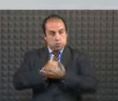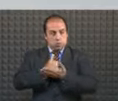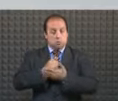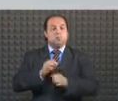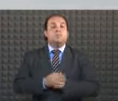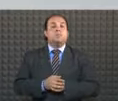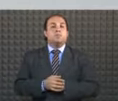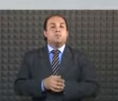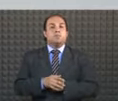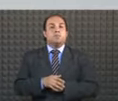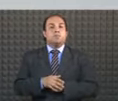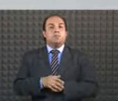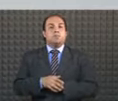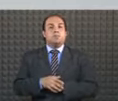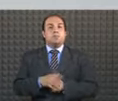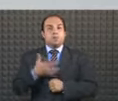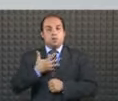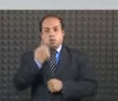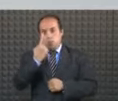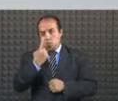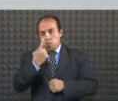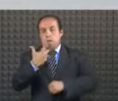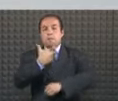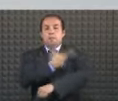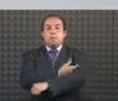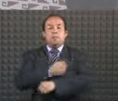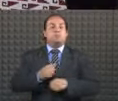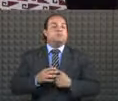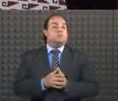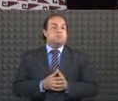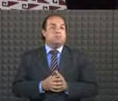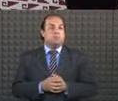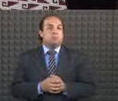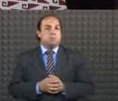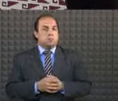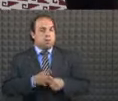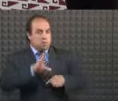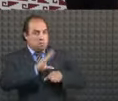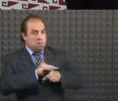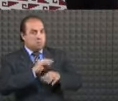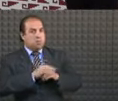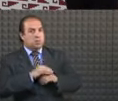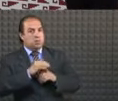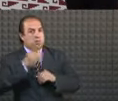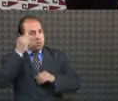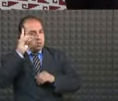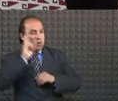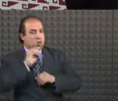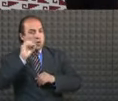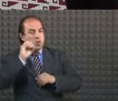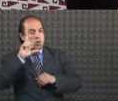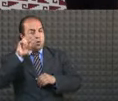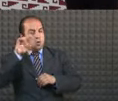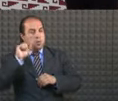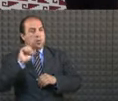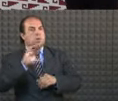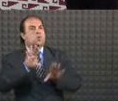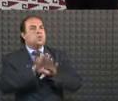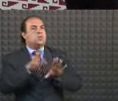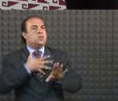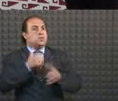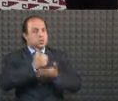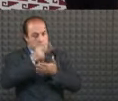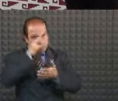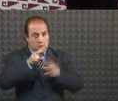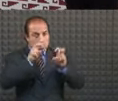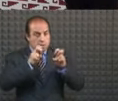gran mayoría al menos con una dosis de vacunación. Si me lo permite la doctora Oliva, ¿cómo se encuentra la Ciudad de México